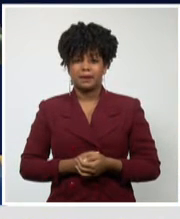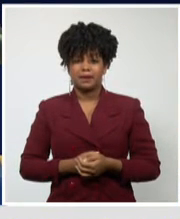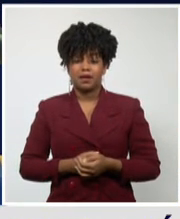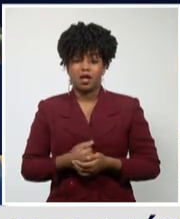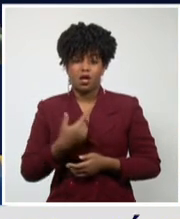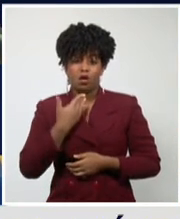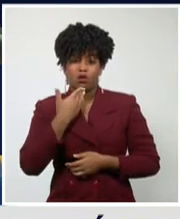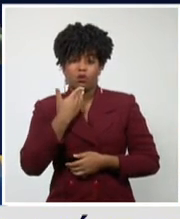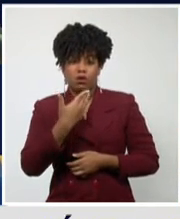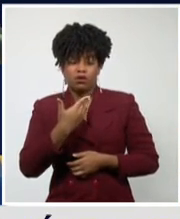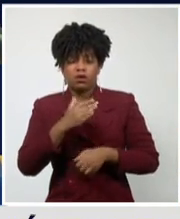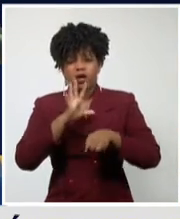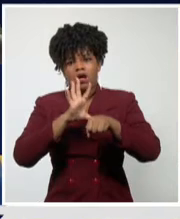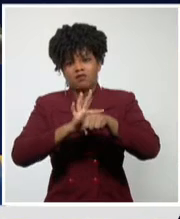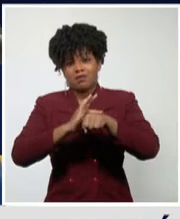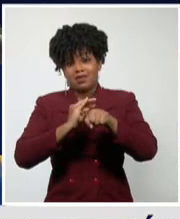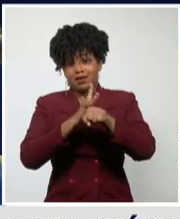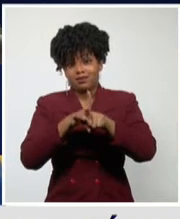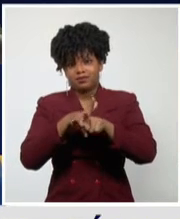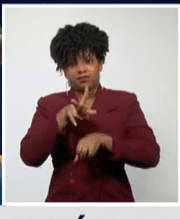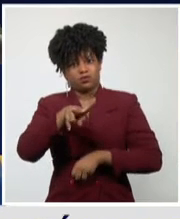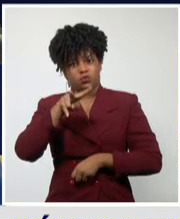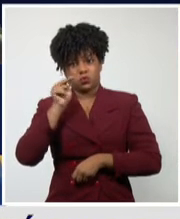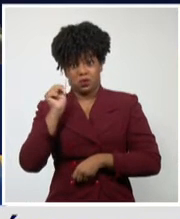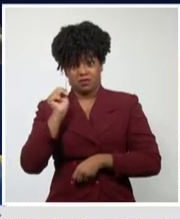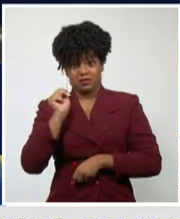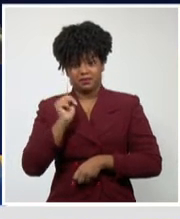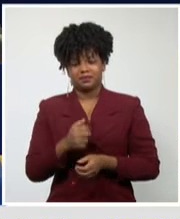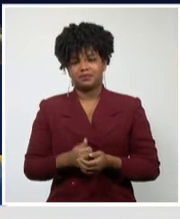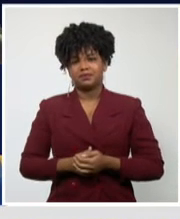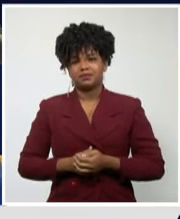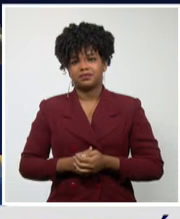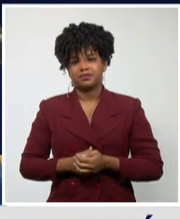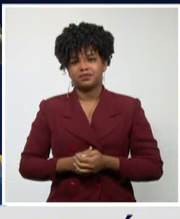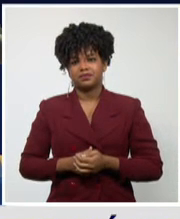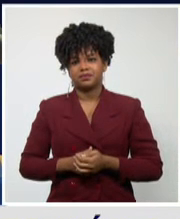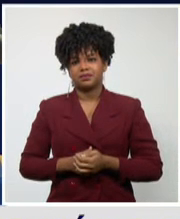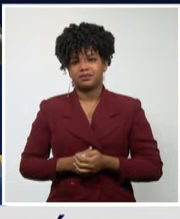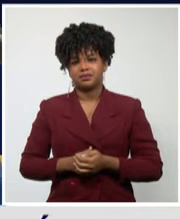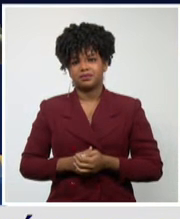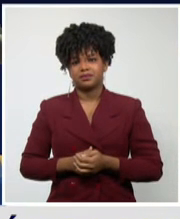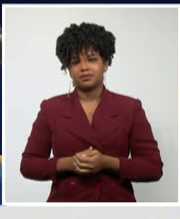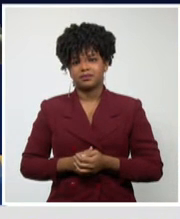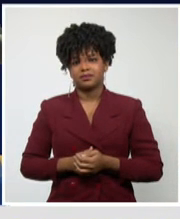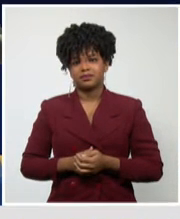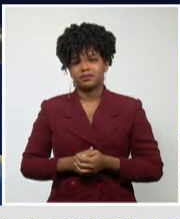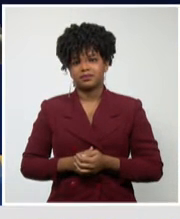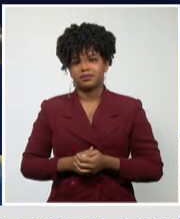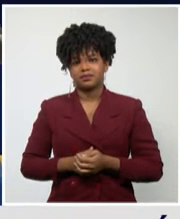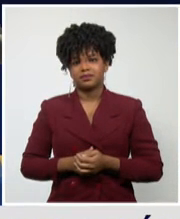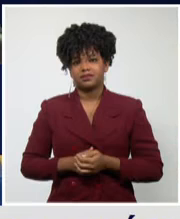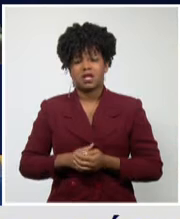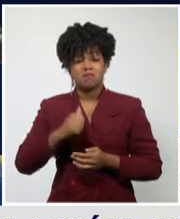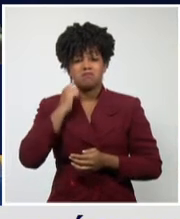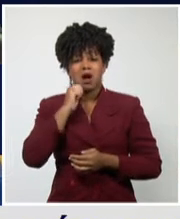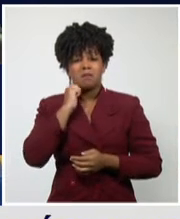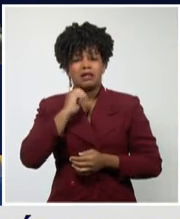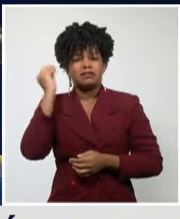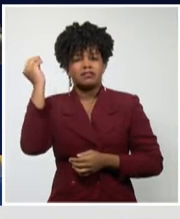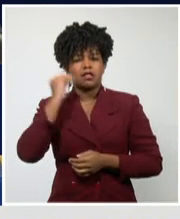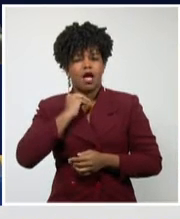enfermedad nueva, los que más lo han acumulado son los chinos, que son los primeros que reportaron